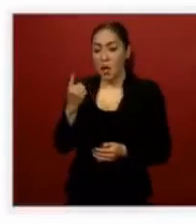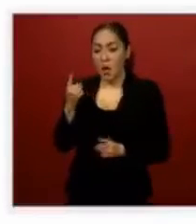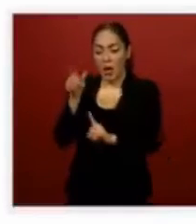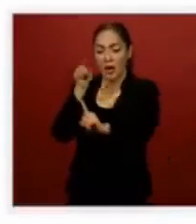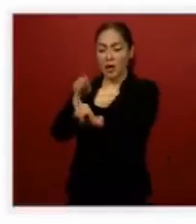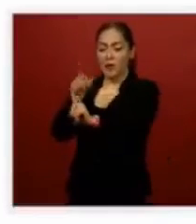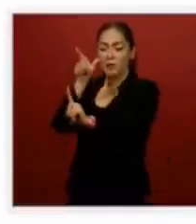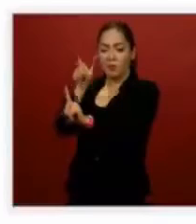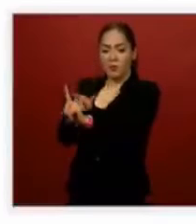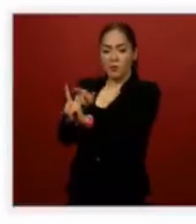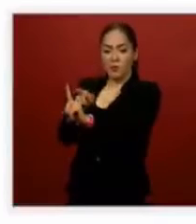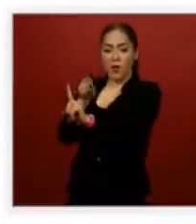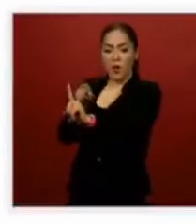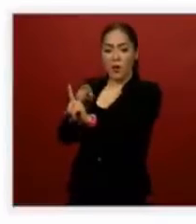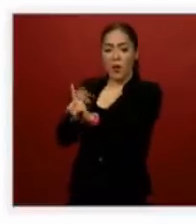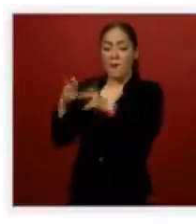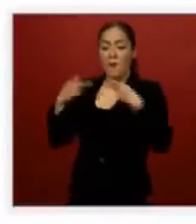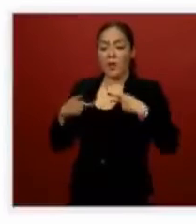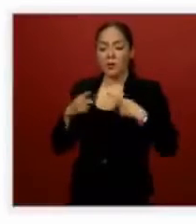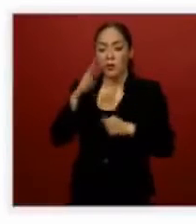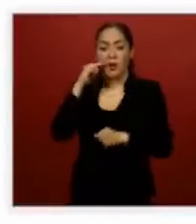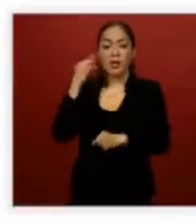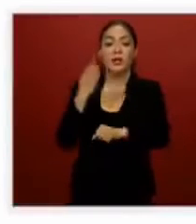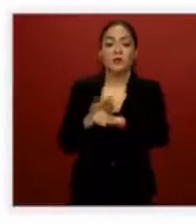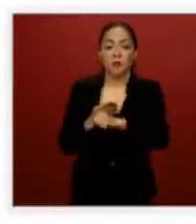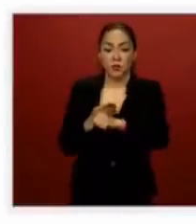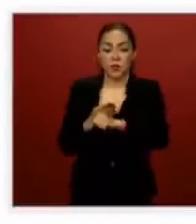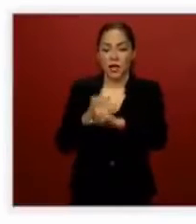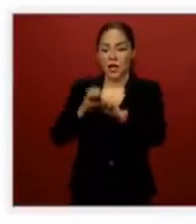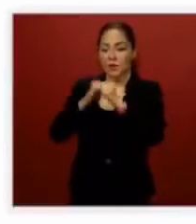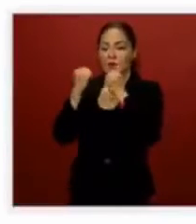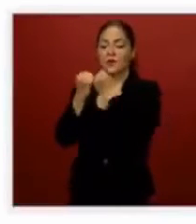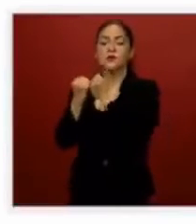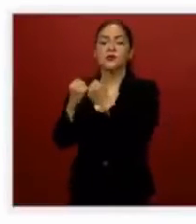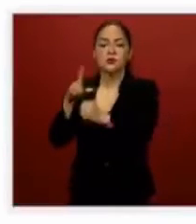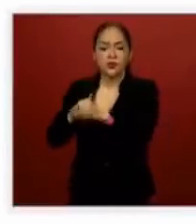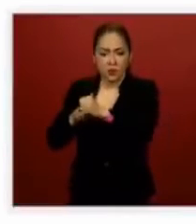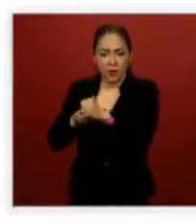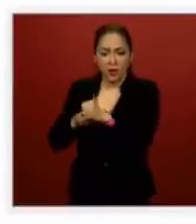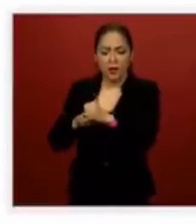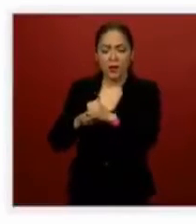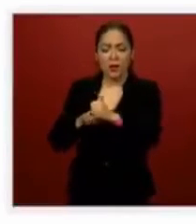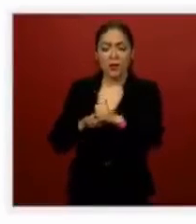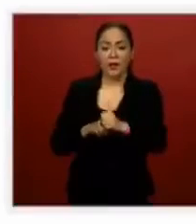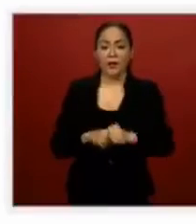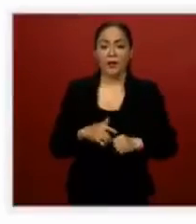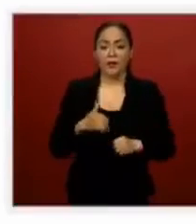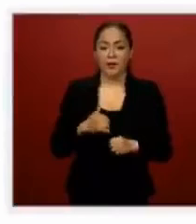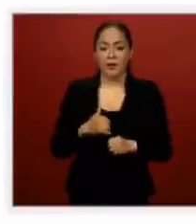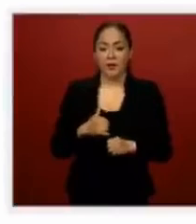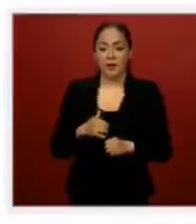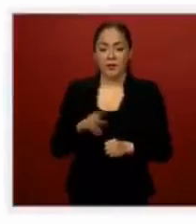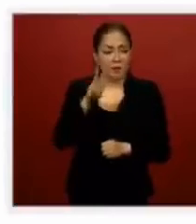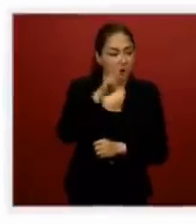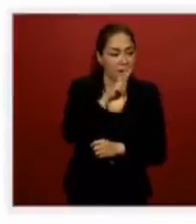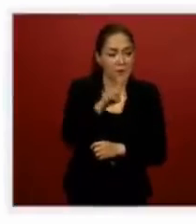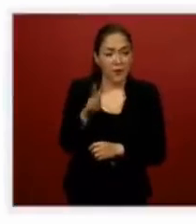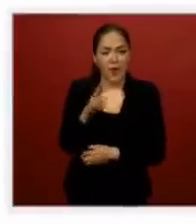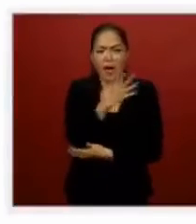humano responsable, social y ecológicamente consciente, y que se respete a sí